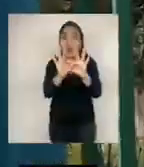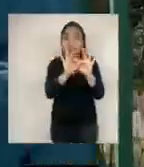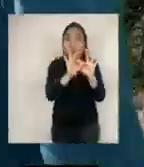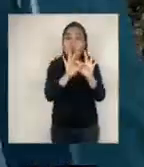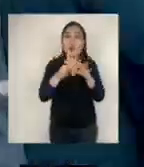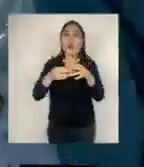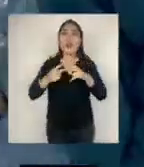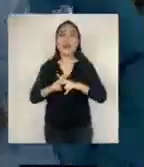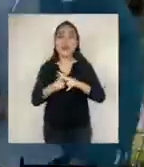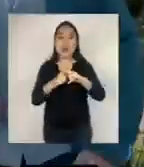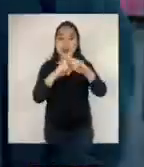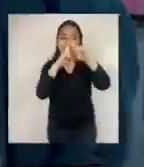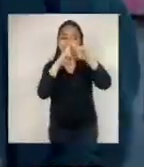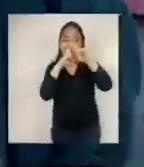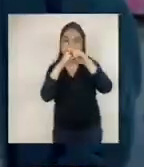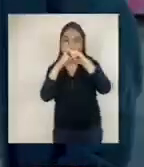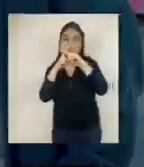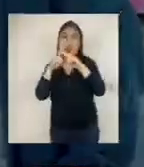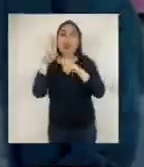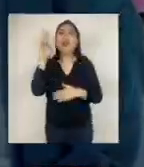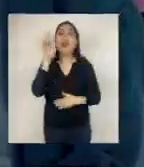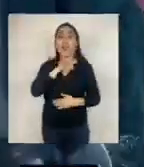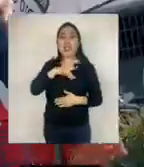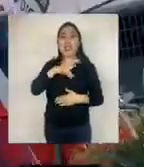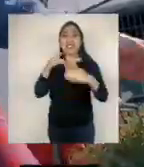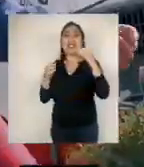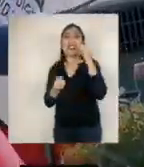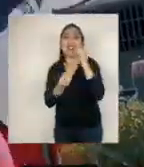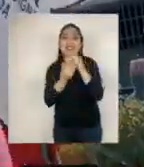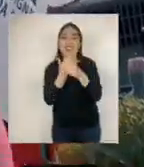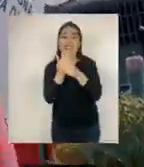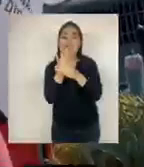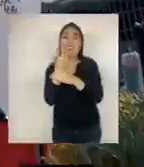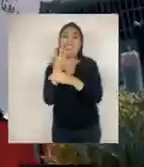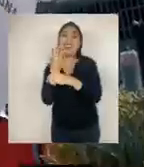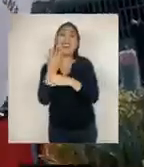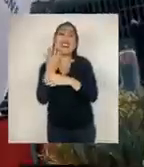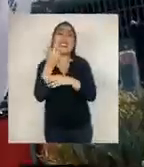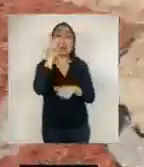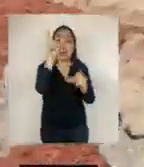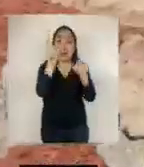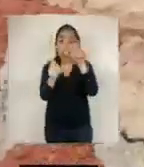que eso salió. Denota algo, porque en el fondo tú confiaste antes en la pega nuestra, porque tú